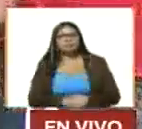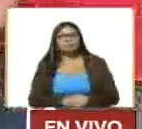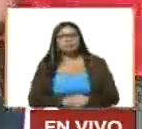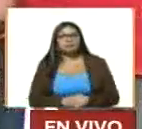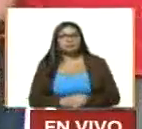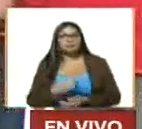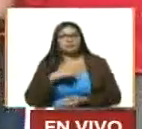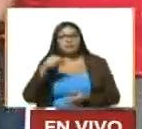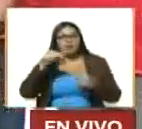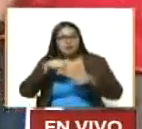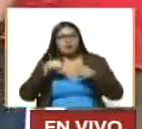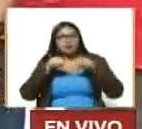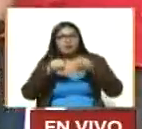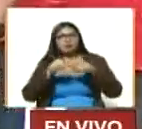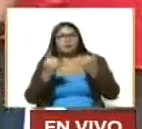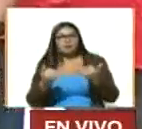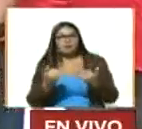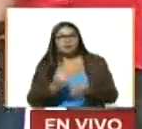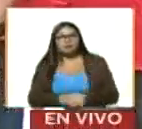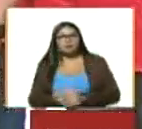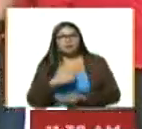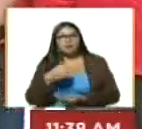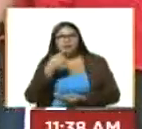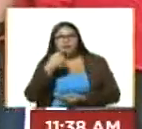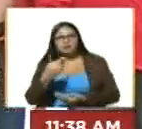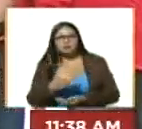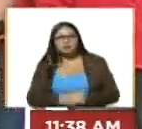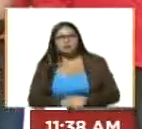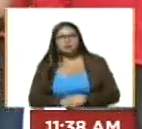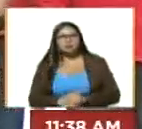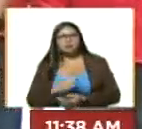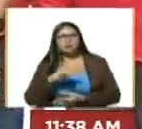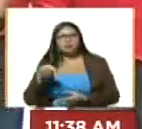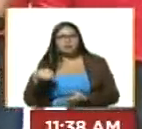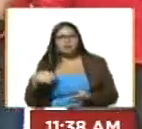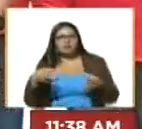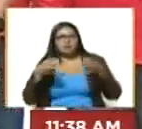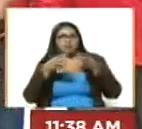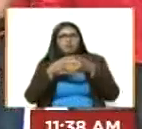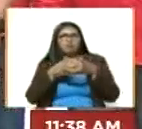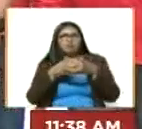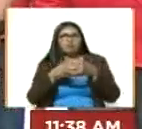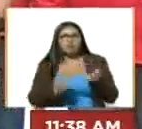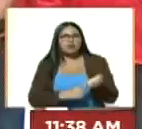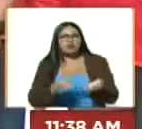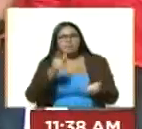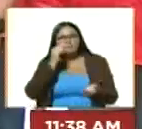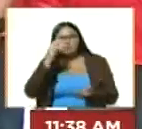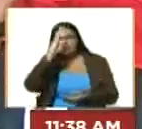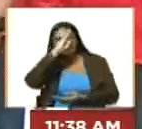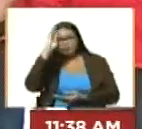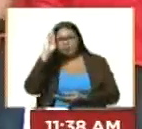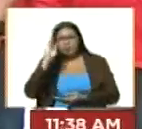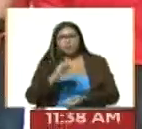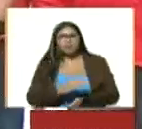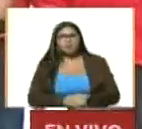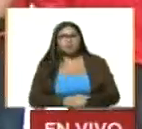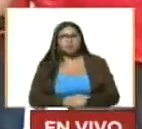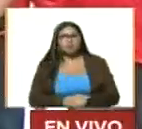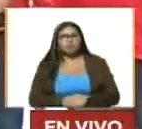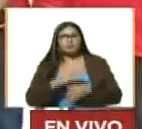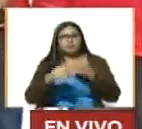porque aquí estamos. Y nos decía mi camarada, hermano, mi capitán Diosdado, en